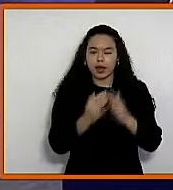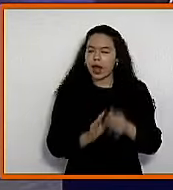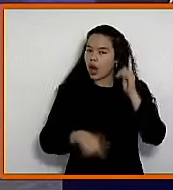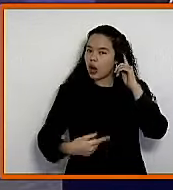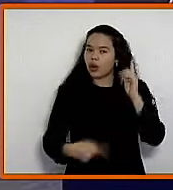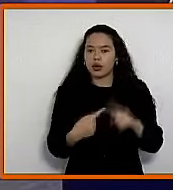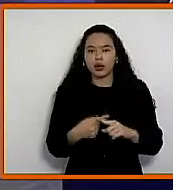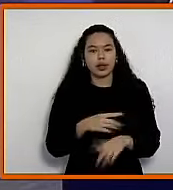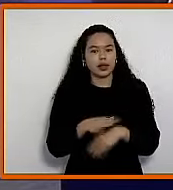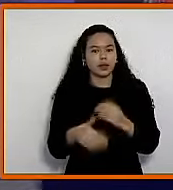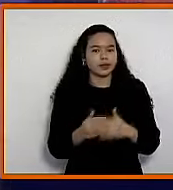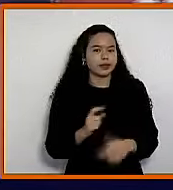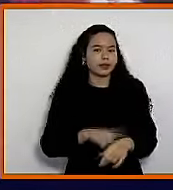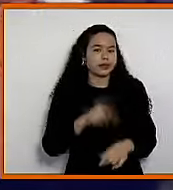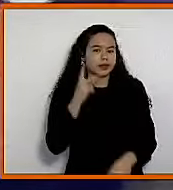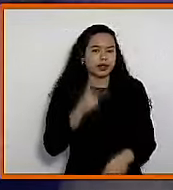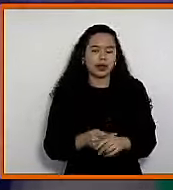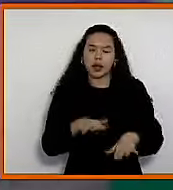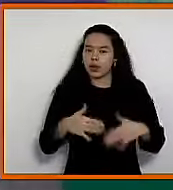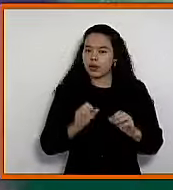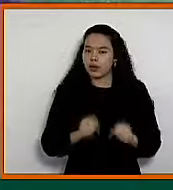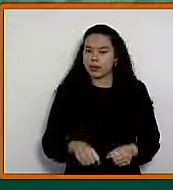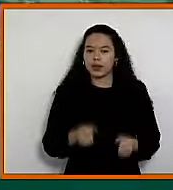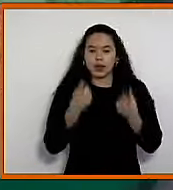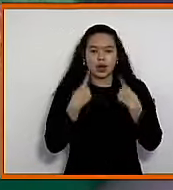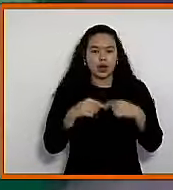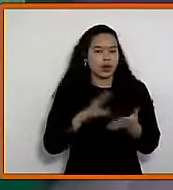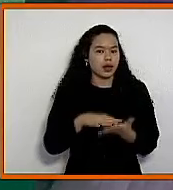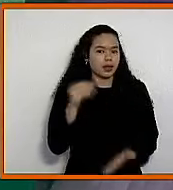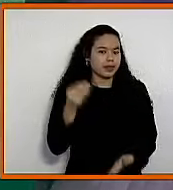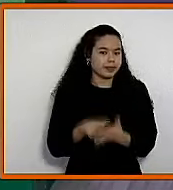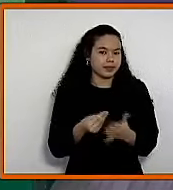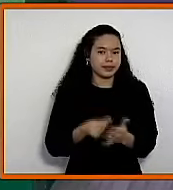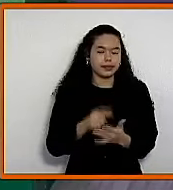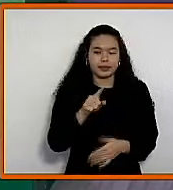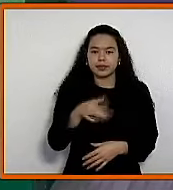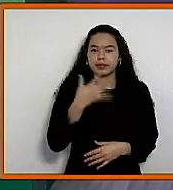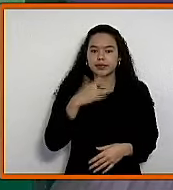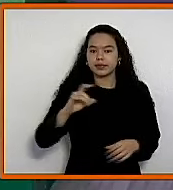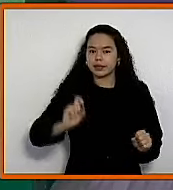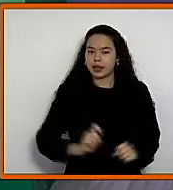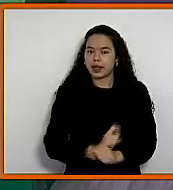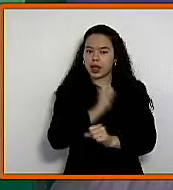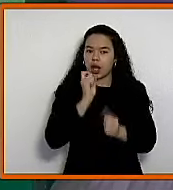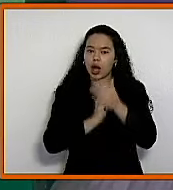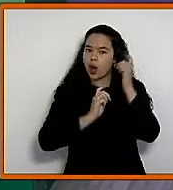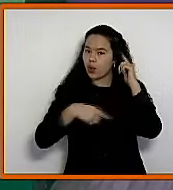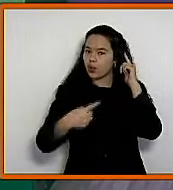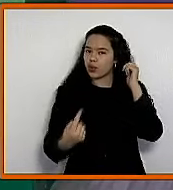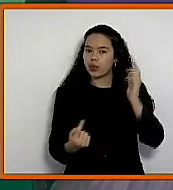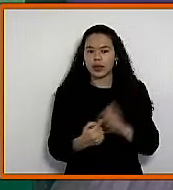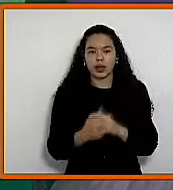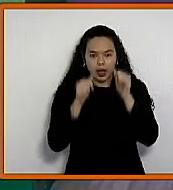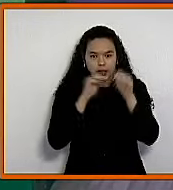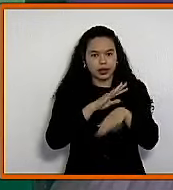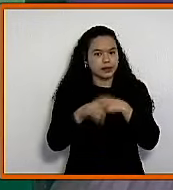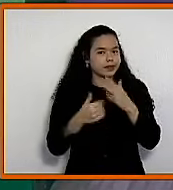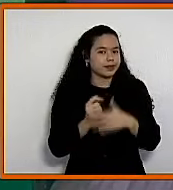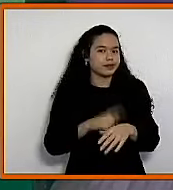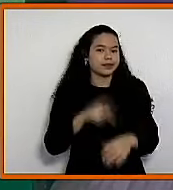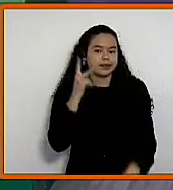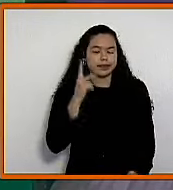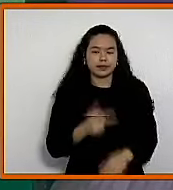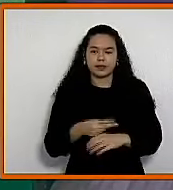para MultiX, es momento de saber cómo vas a multiplicar tu dinero si eres un afortunado ganador en Diaria. Atentos a todos